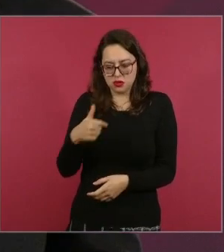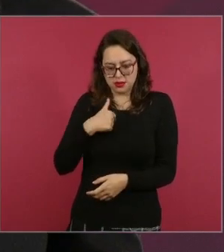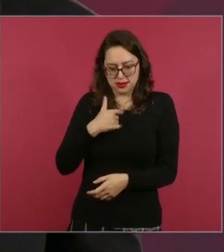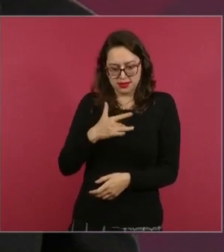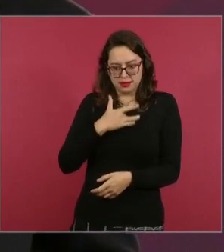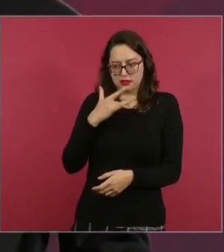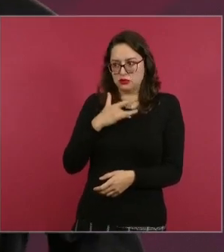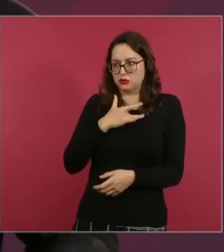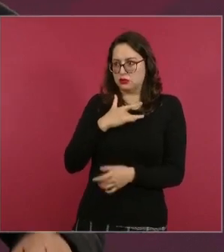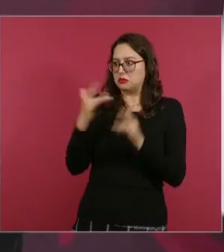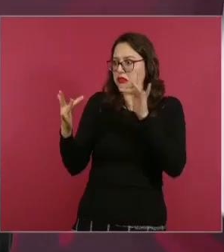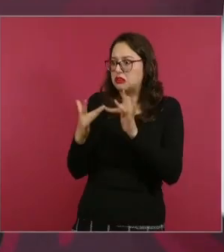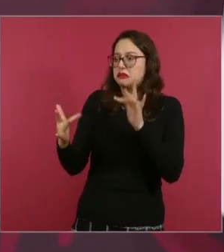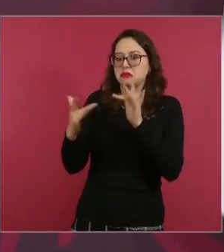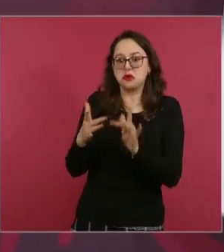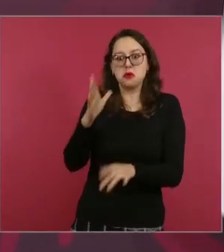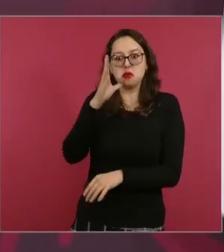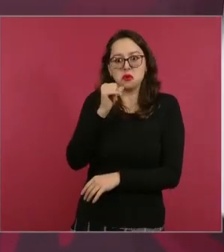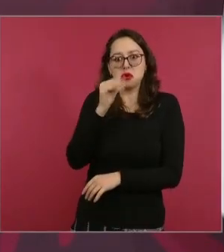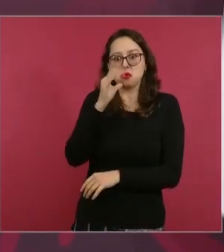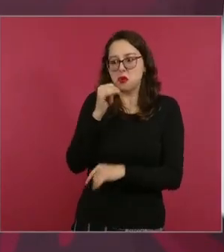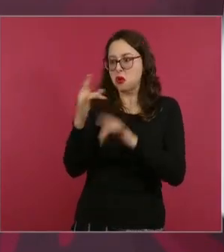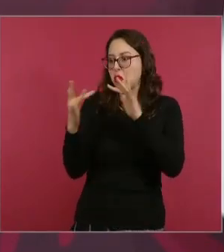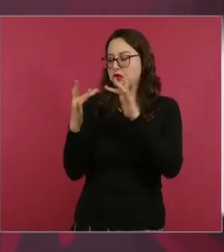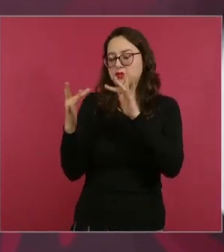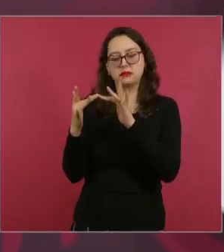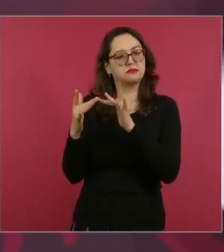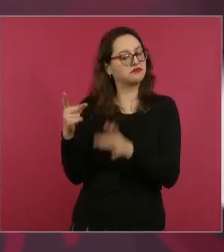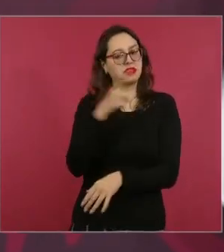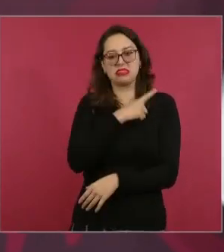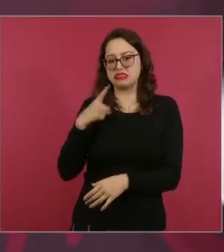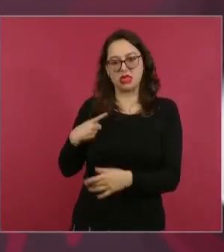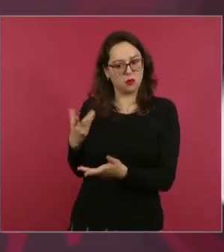principal era el que